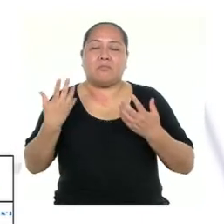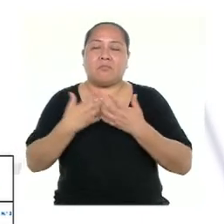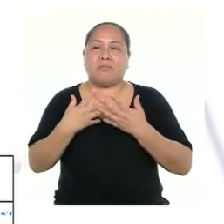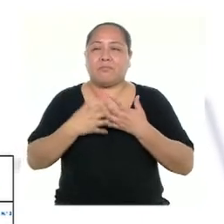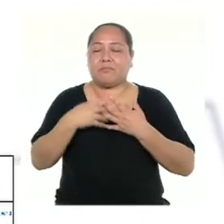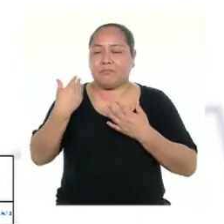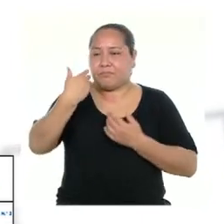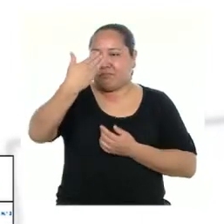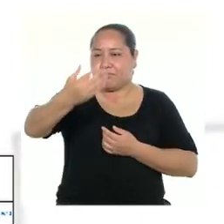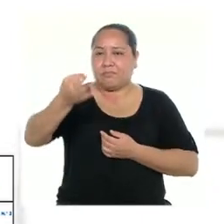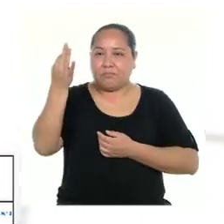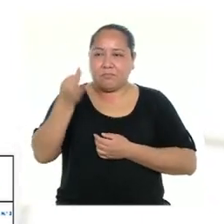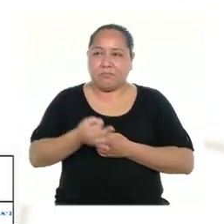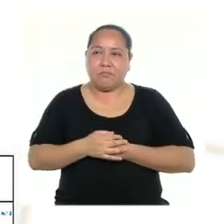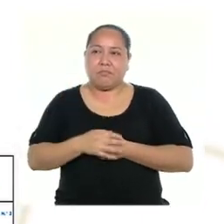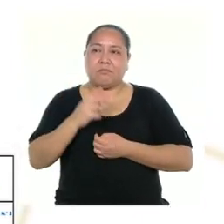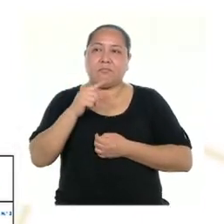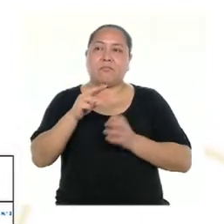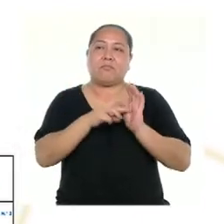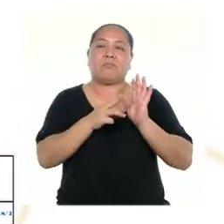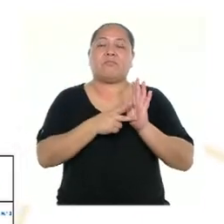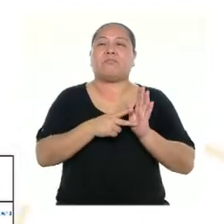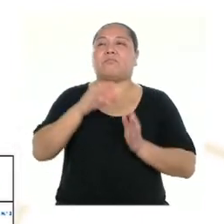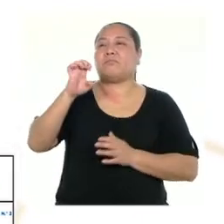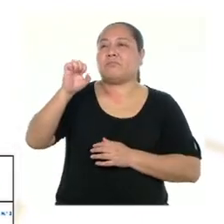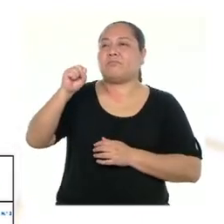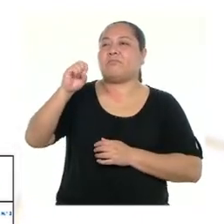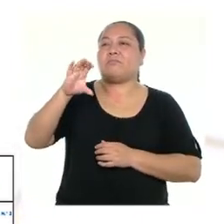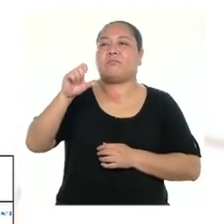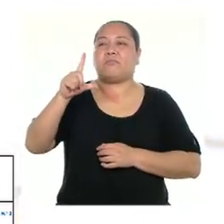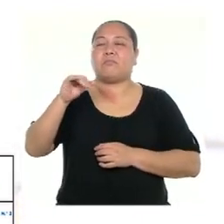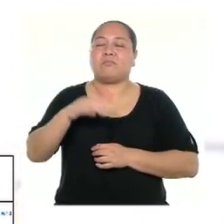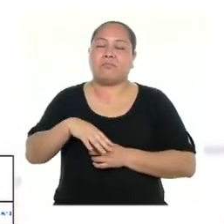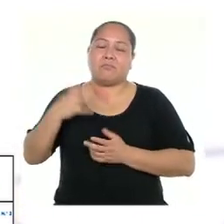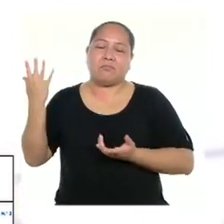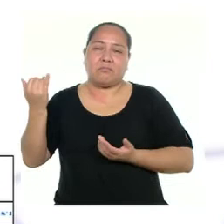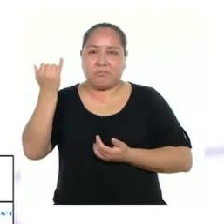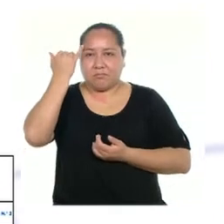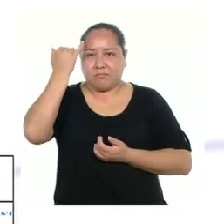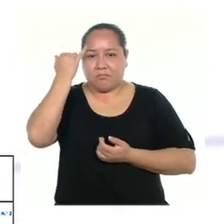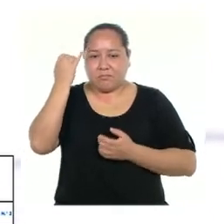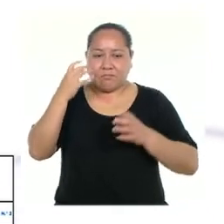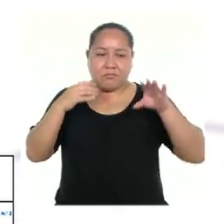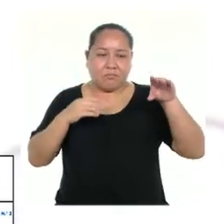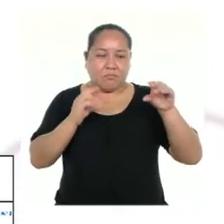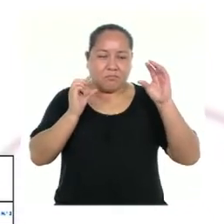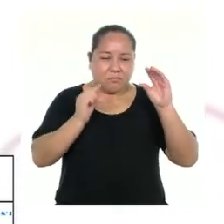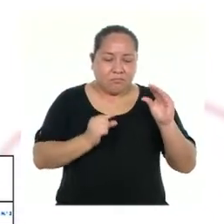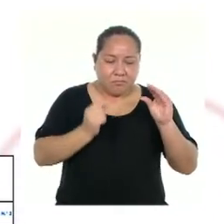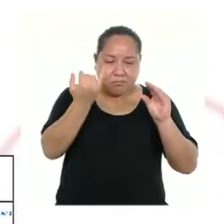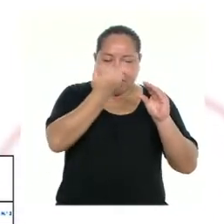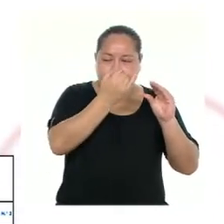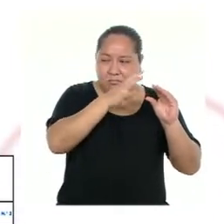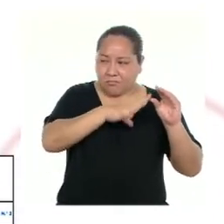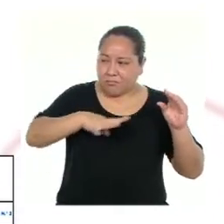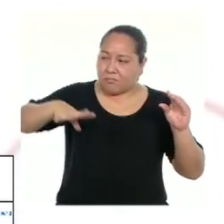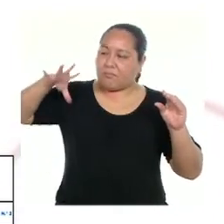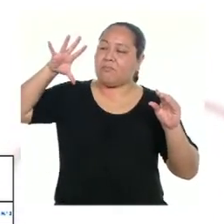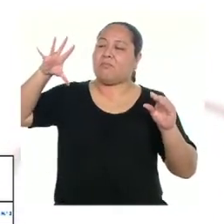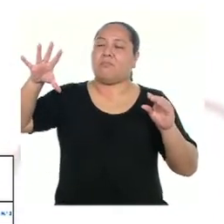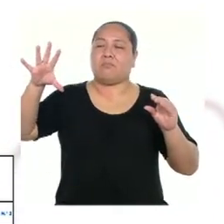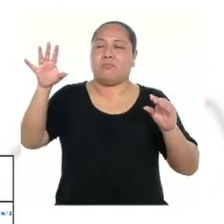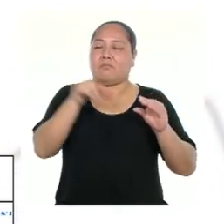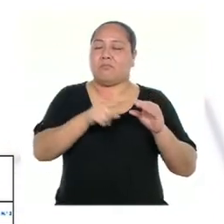correspondientes en la realidad. Por tanto, la escala es una proporción entre dos magnitudes lineales, independientemente